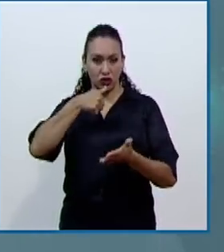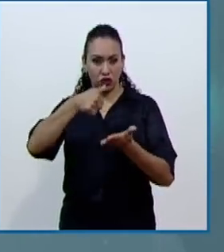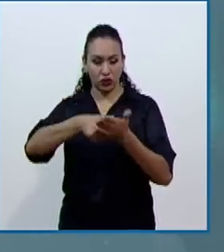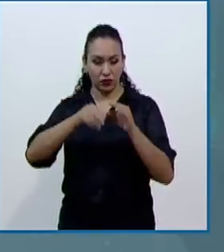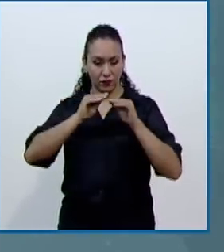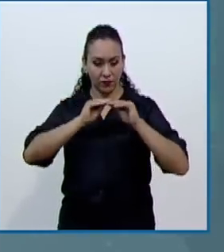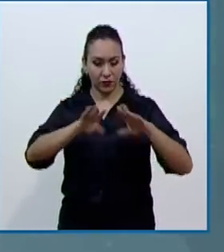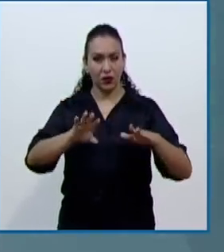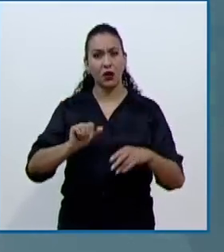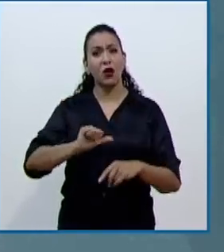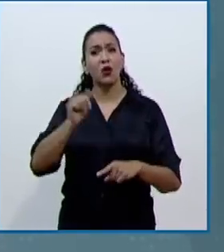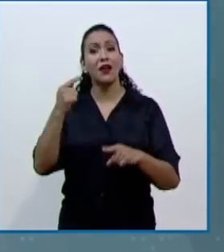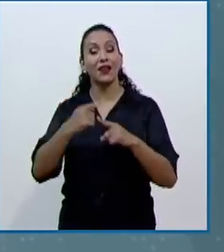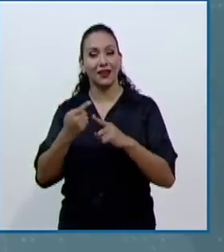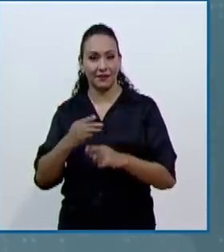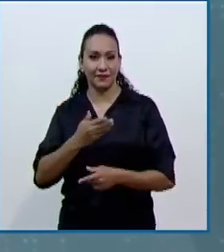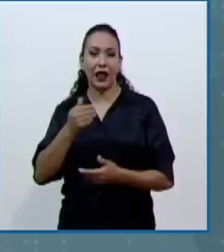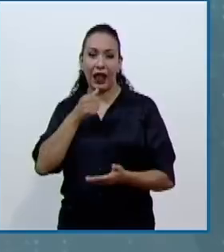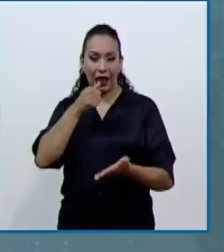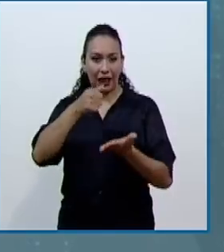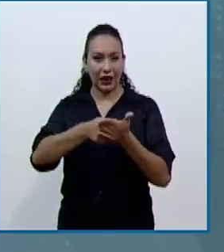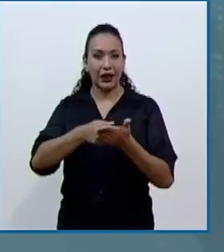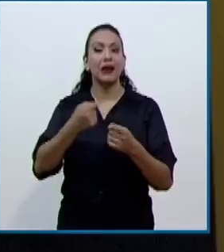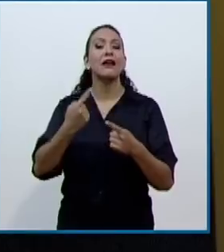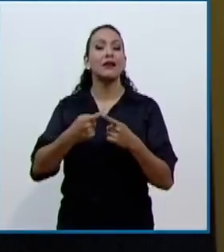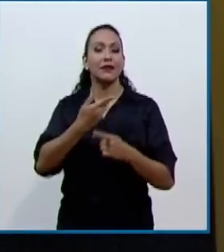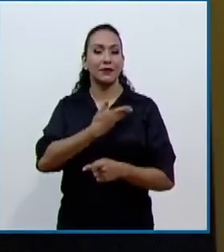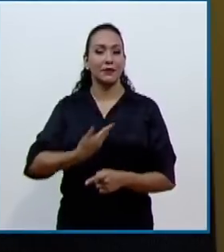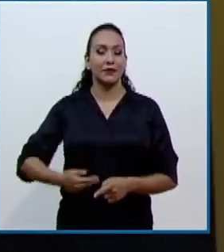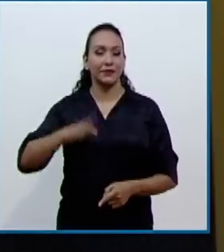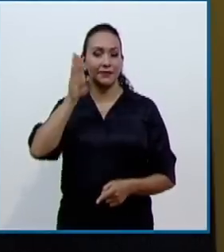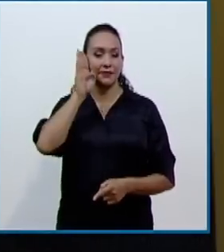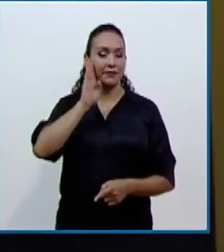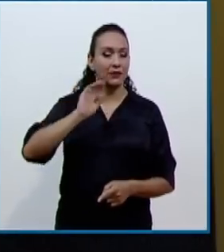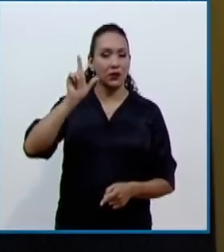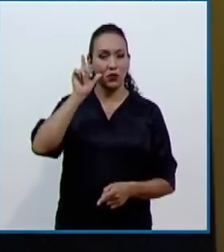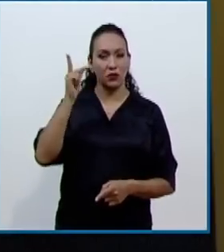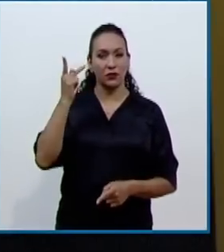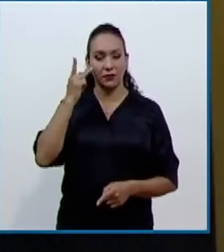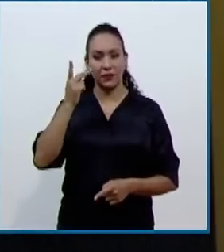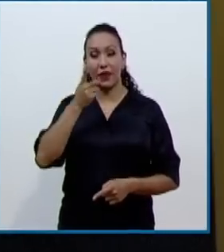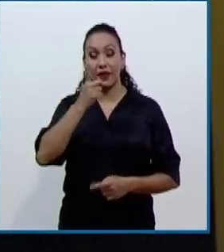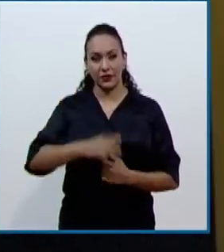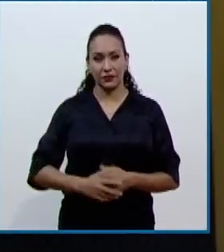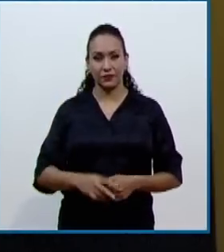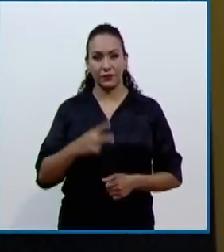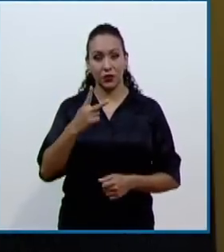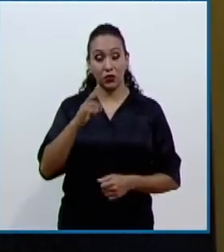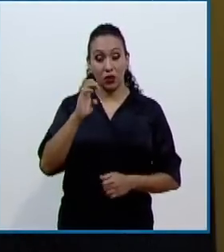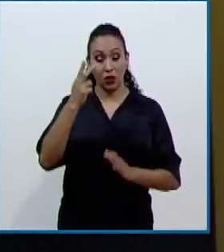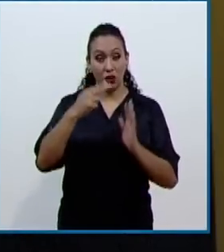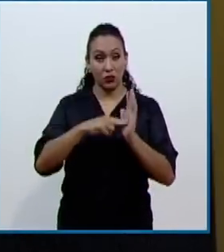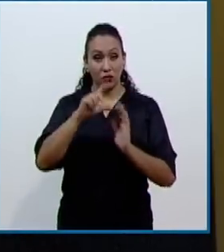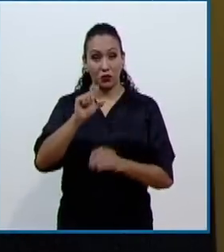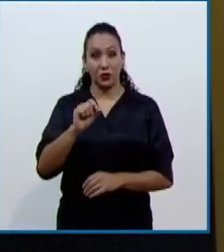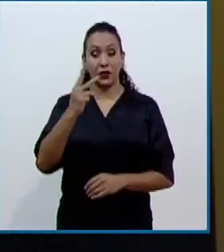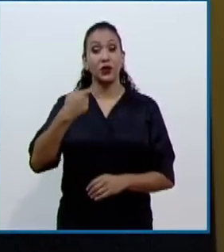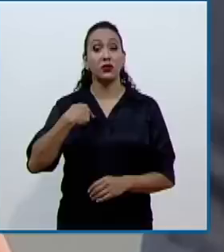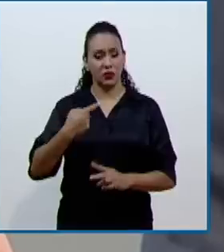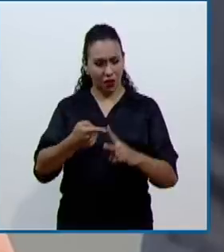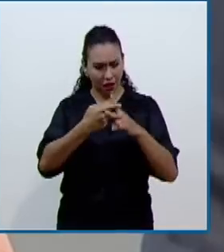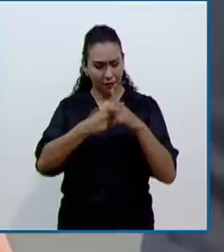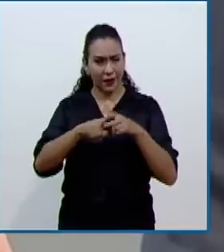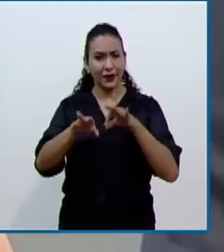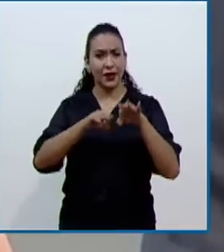es la carta de la ministra presidenta Norma Lucía Piña Hernández. El 2 de enero de 2023, día que rendí protesta como presidenta